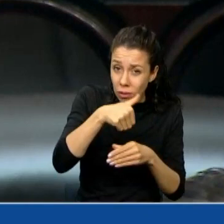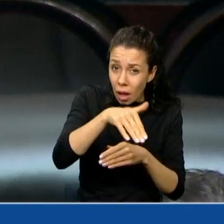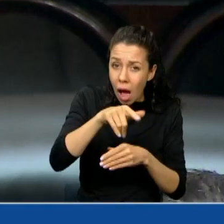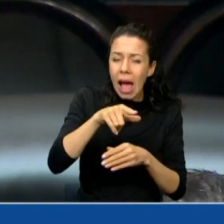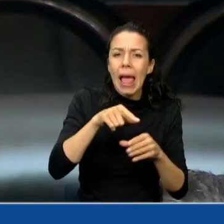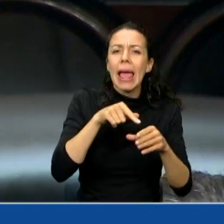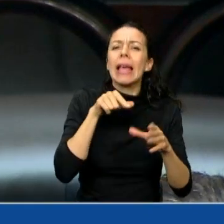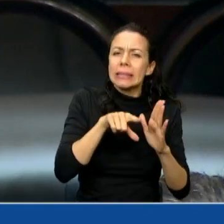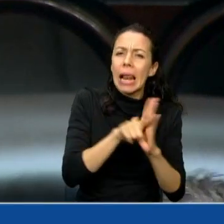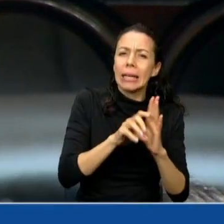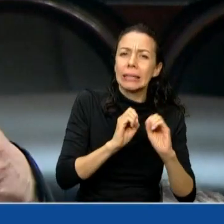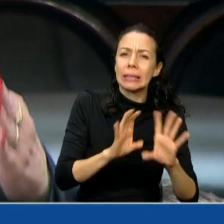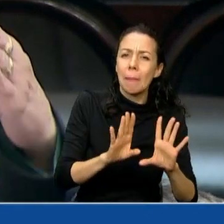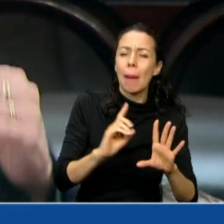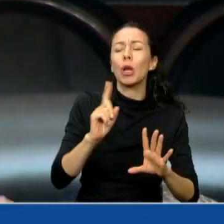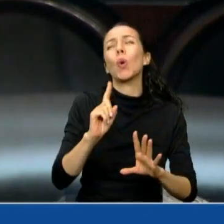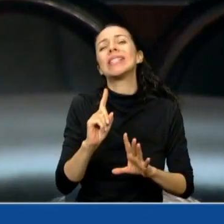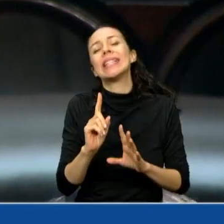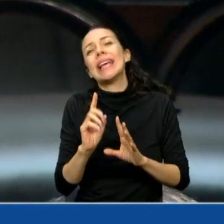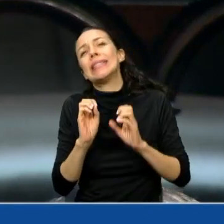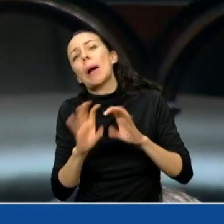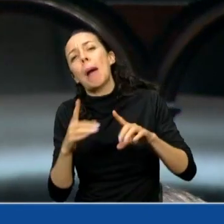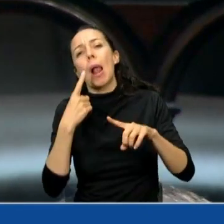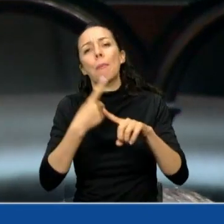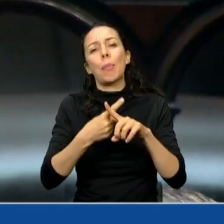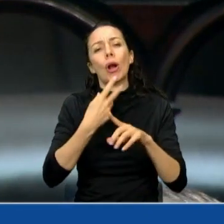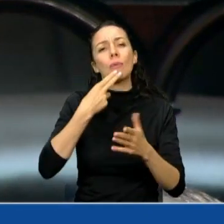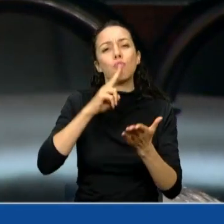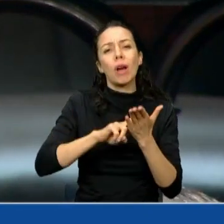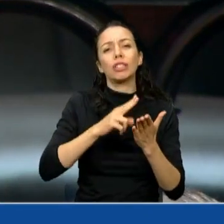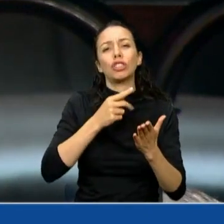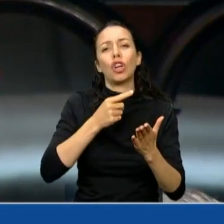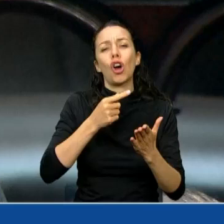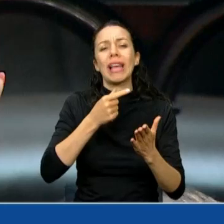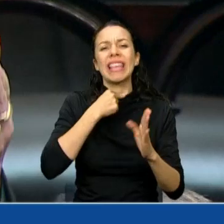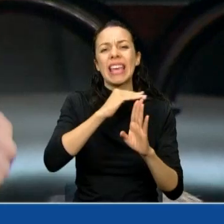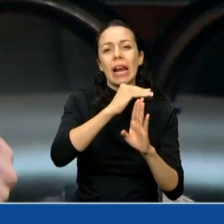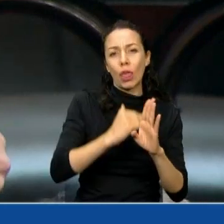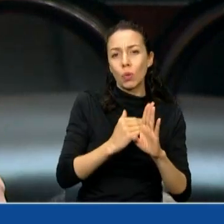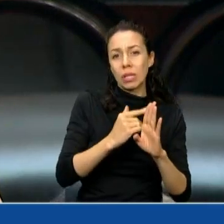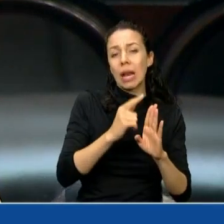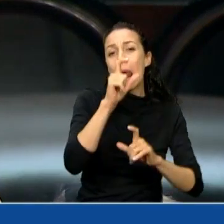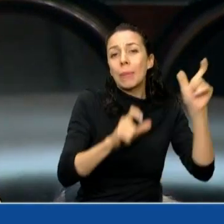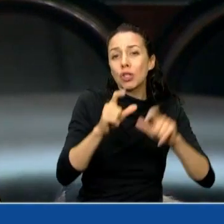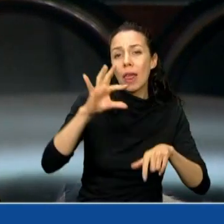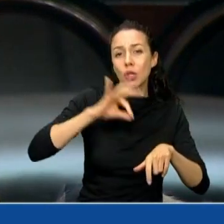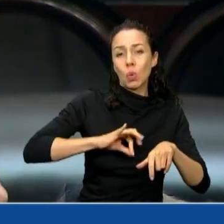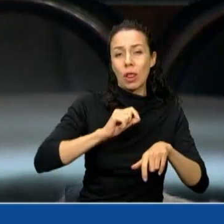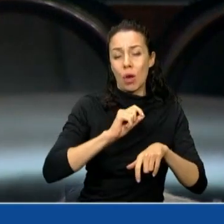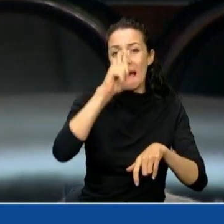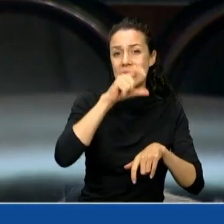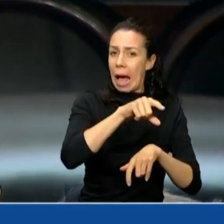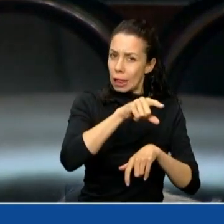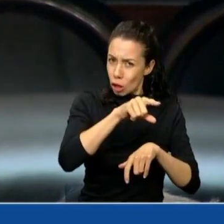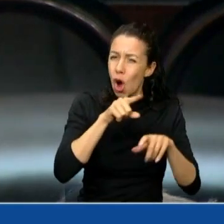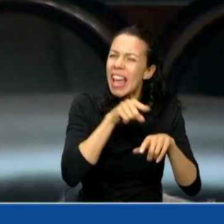está mal porque quiera reducir el impuesto que paga el sector mejor remunerado de los trabajadores en blanco.